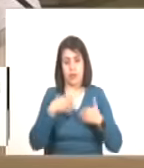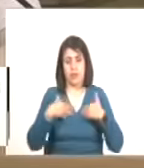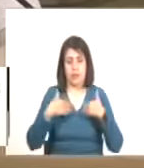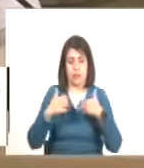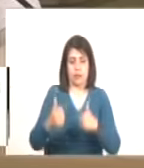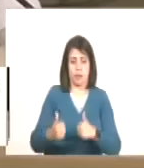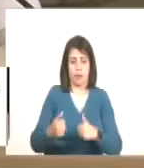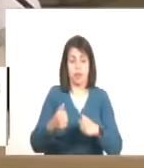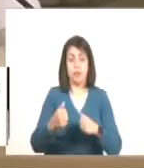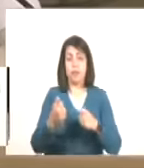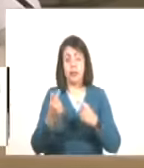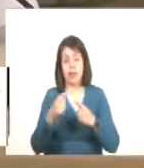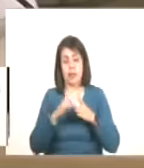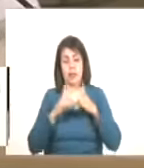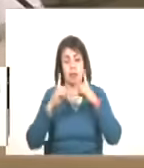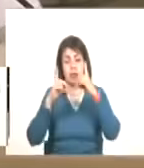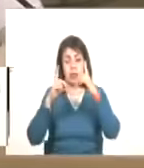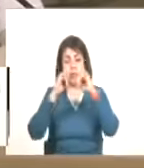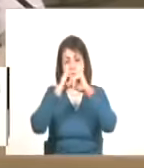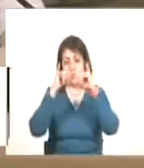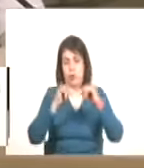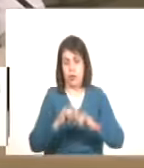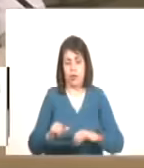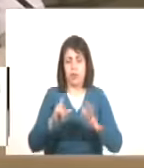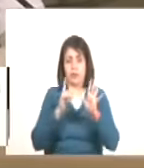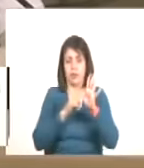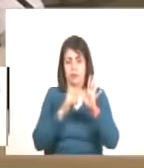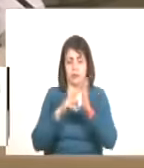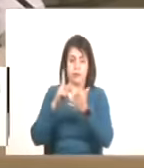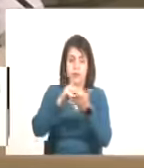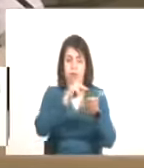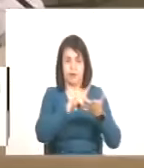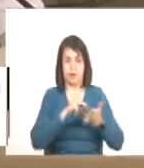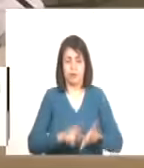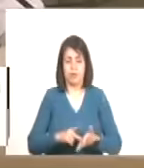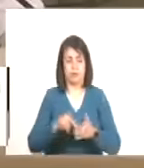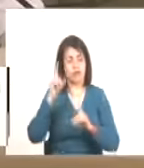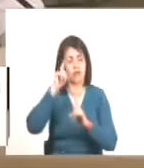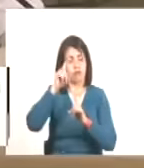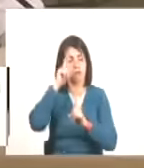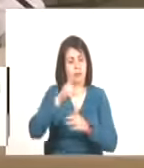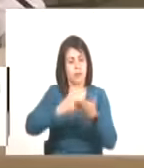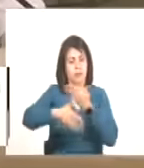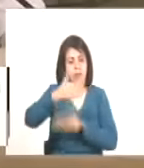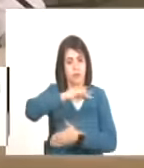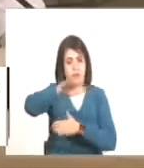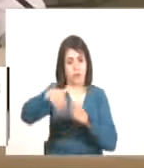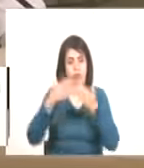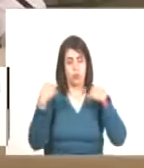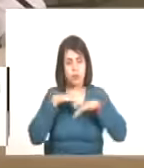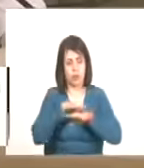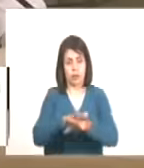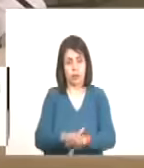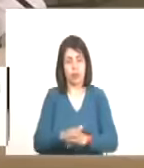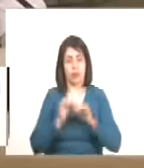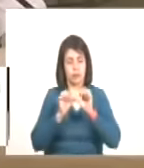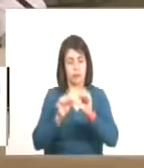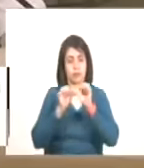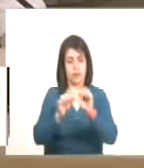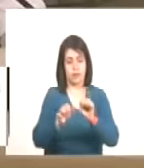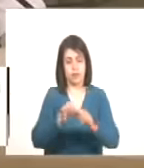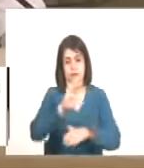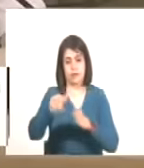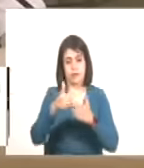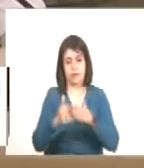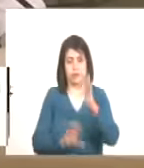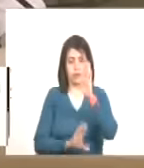saludable, activo, digno y feliz. 5. Participar en su formación colectiva, integral, continua y